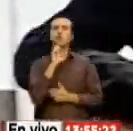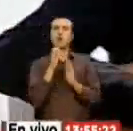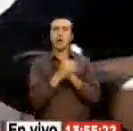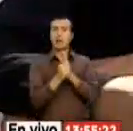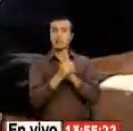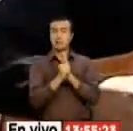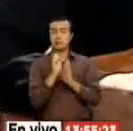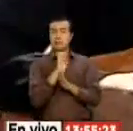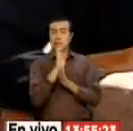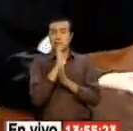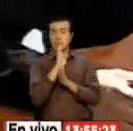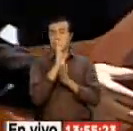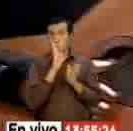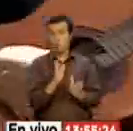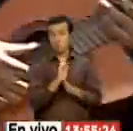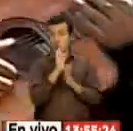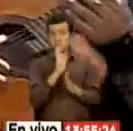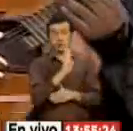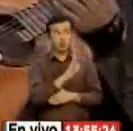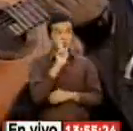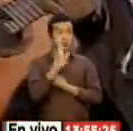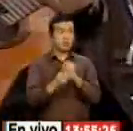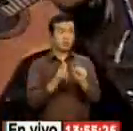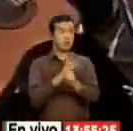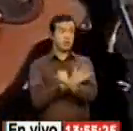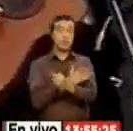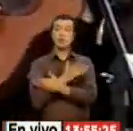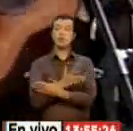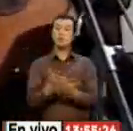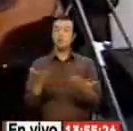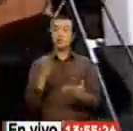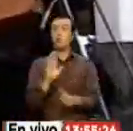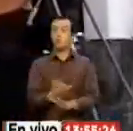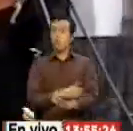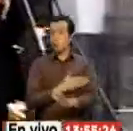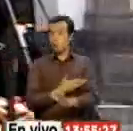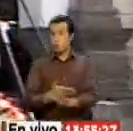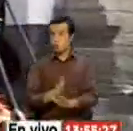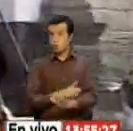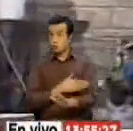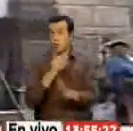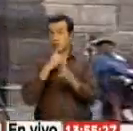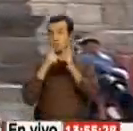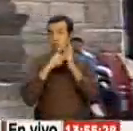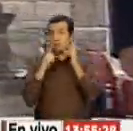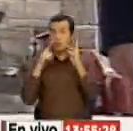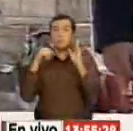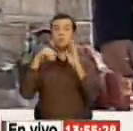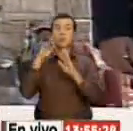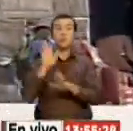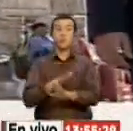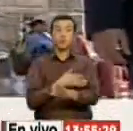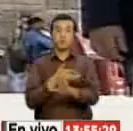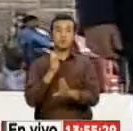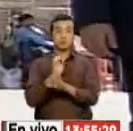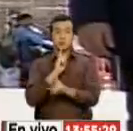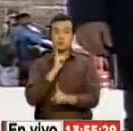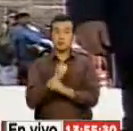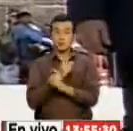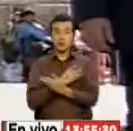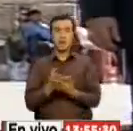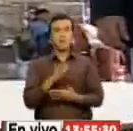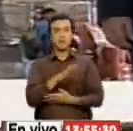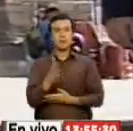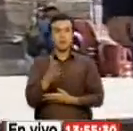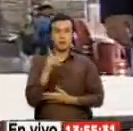3 años me comentaba, pues uno de sus integrantes, ellos están haciendo música, música variada, sobre todo música nacional. Y vamos a